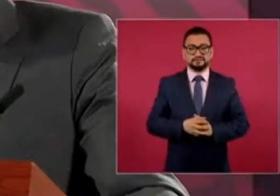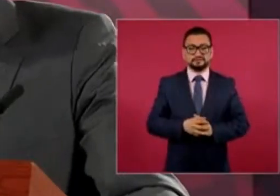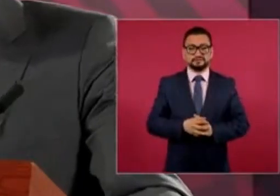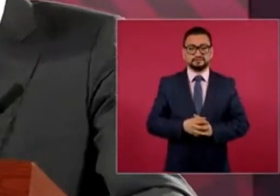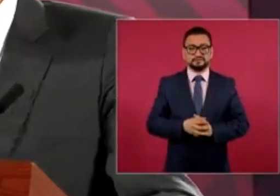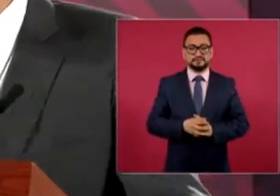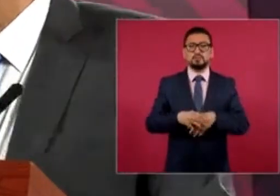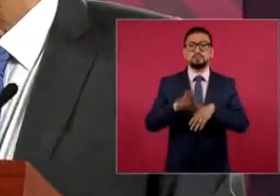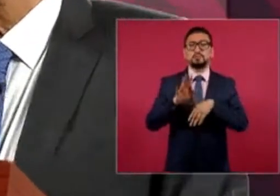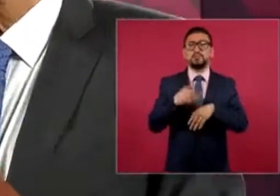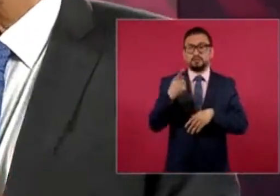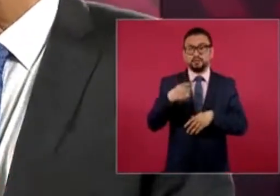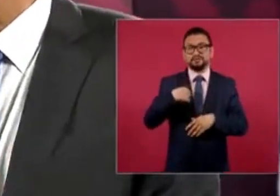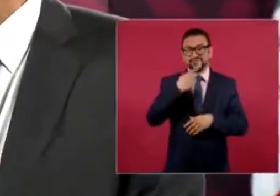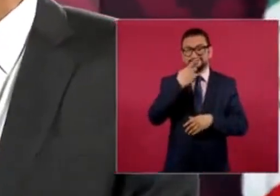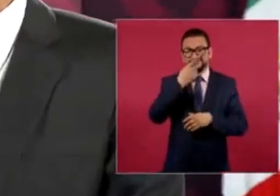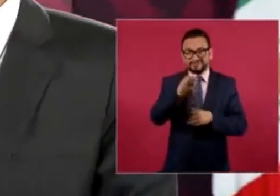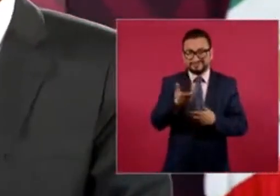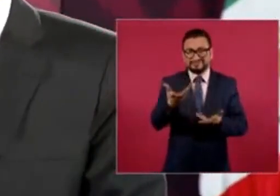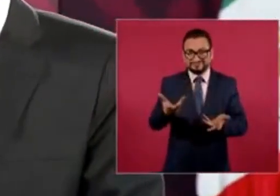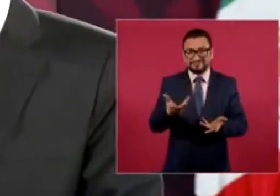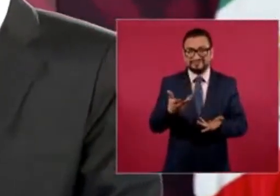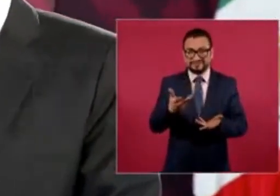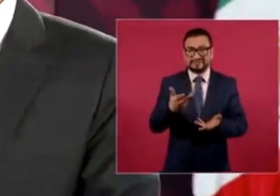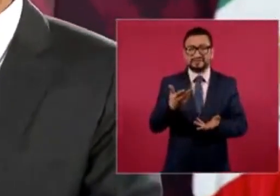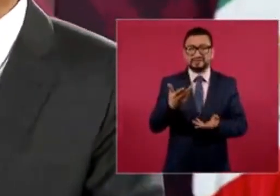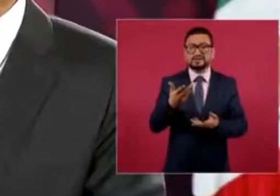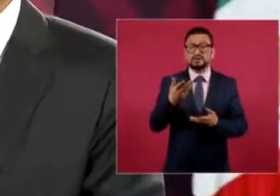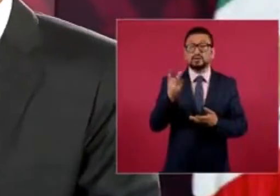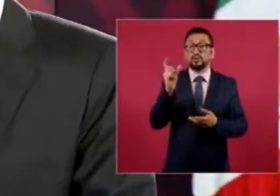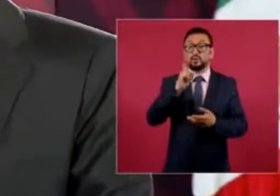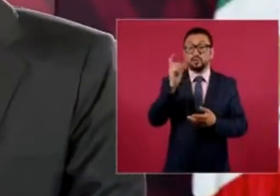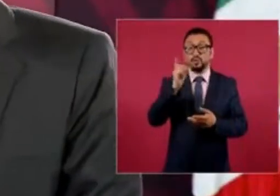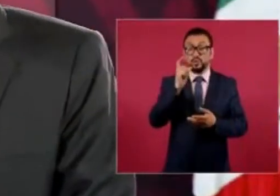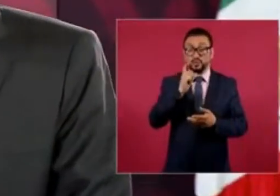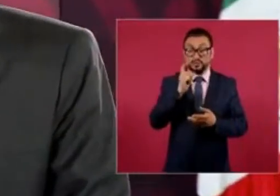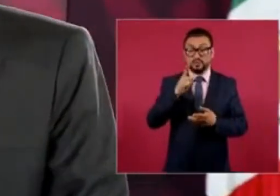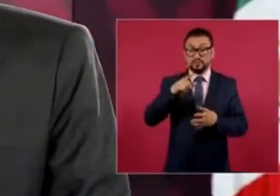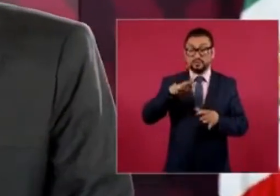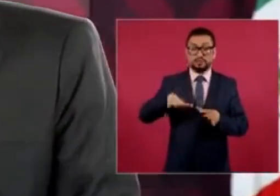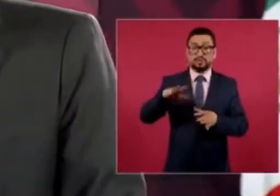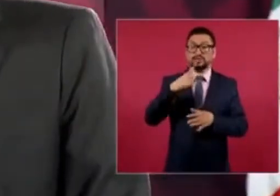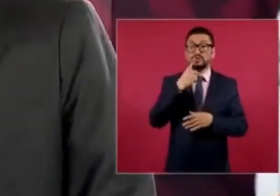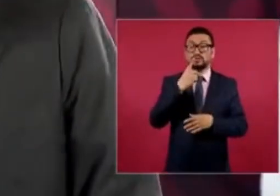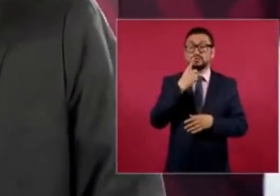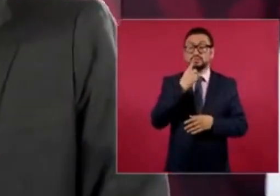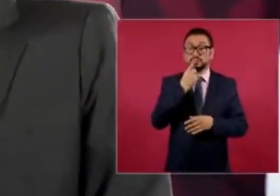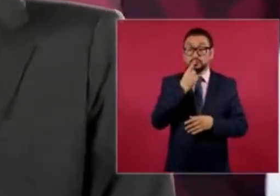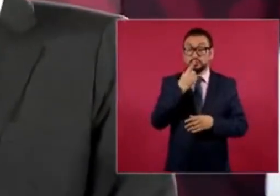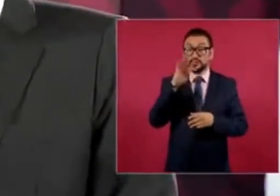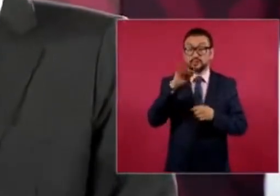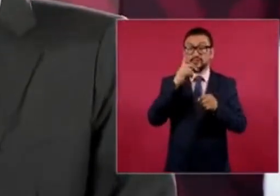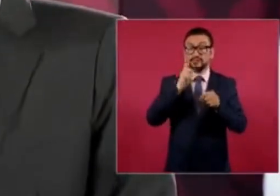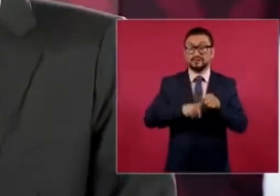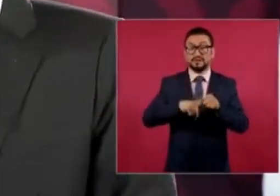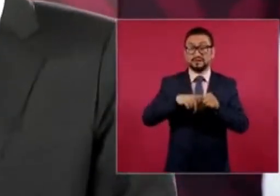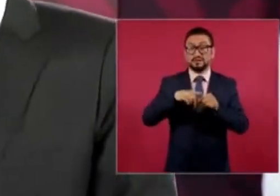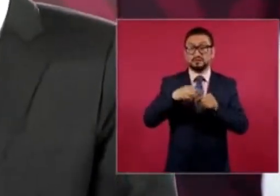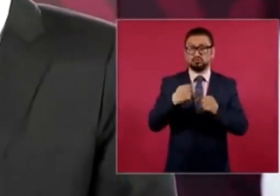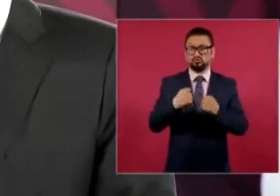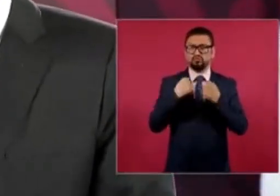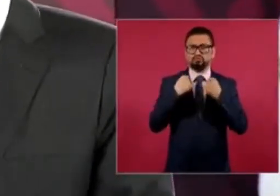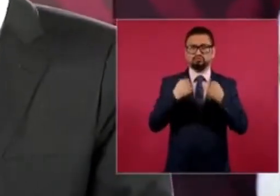Pues les estoy hablando que en su mejor momento eran 20,000 elementos